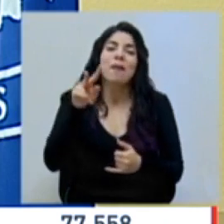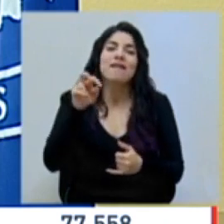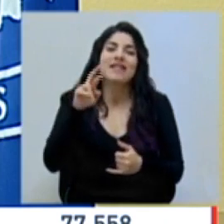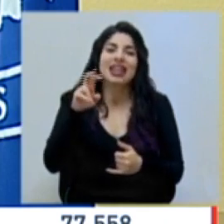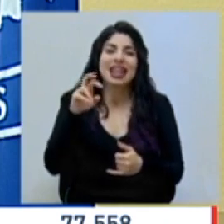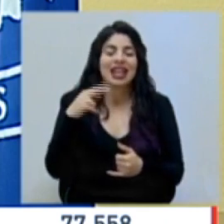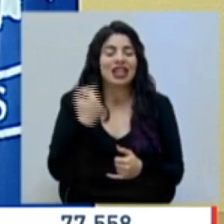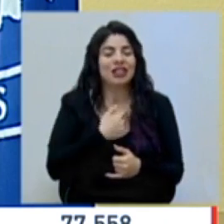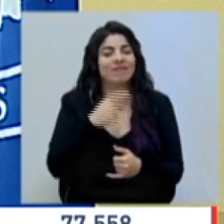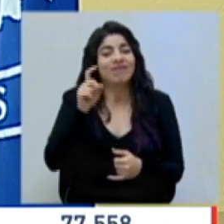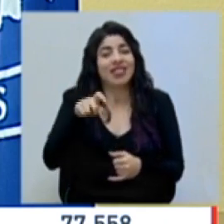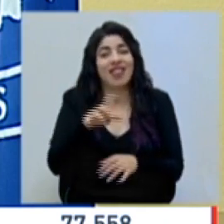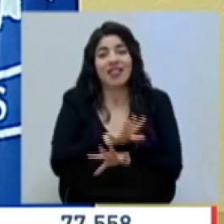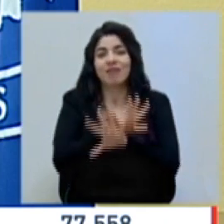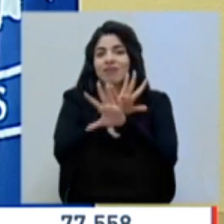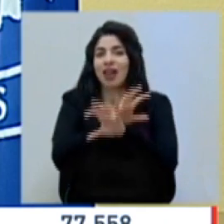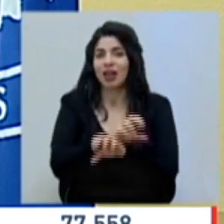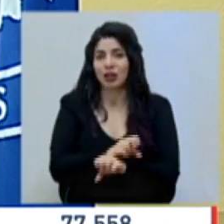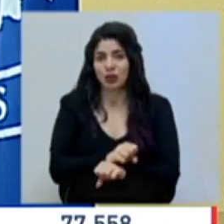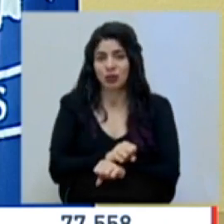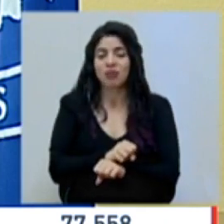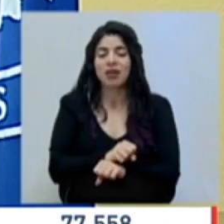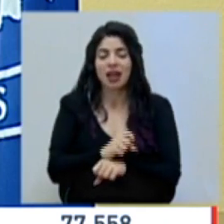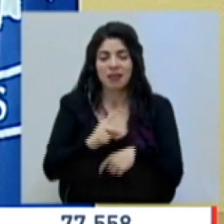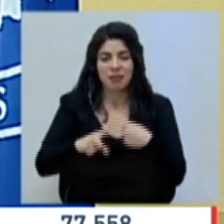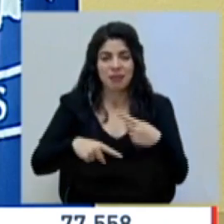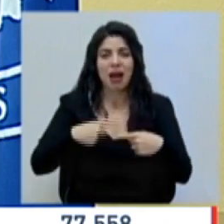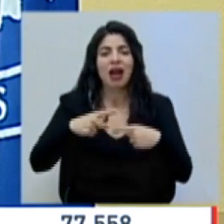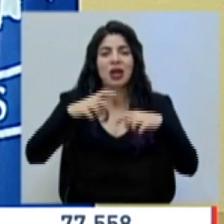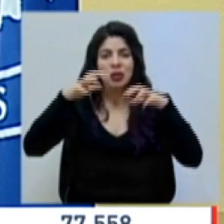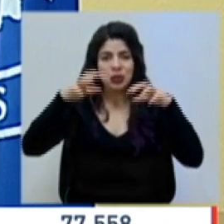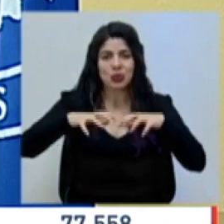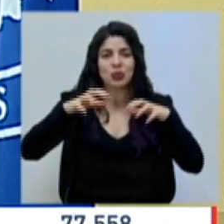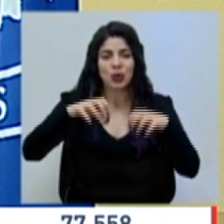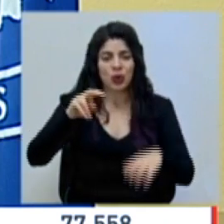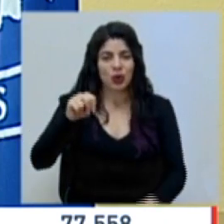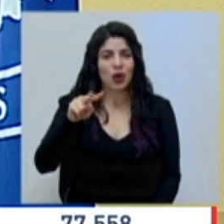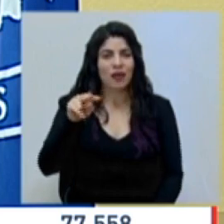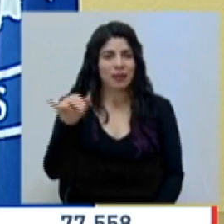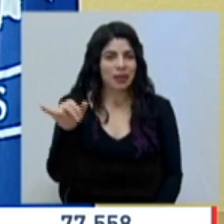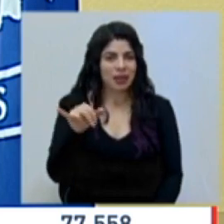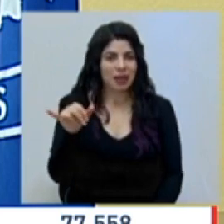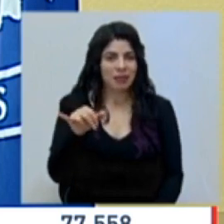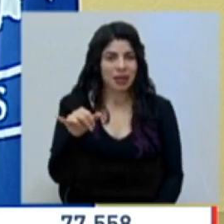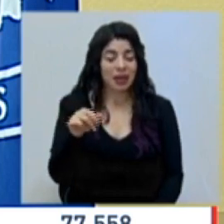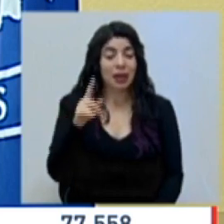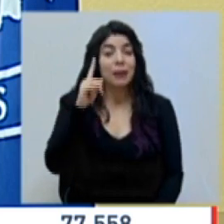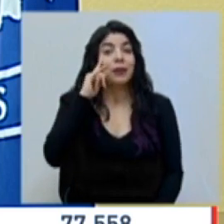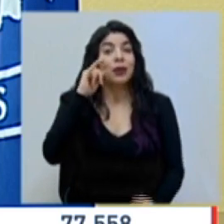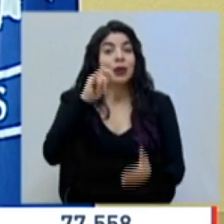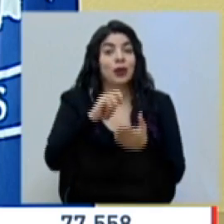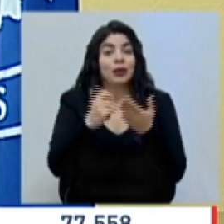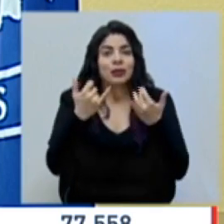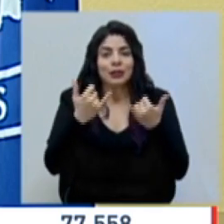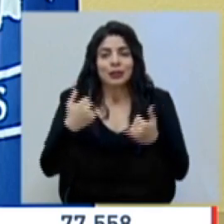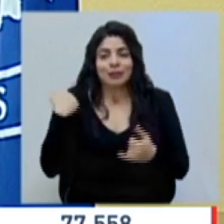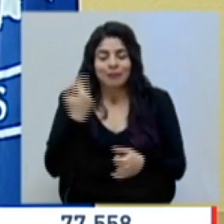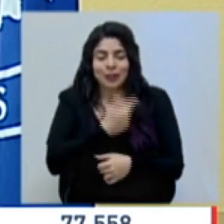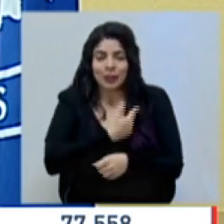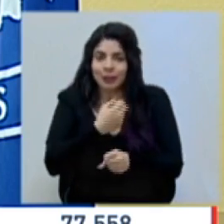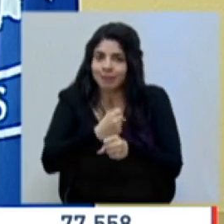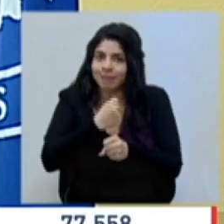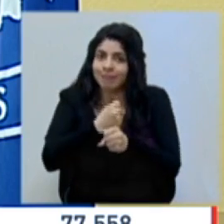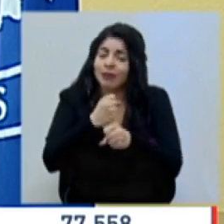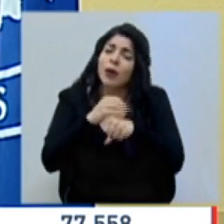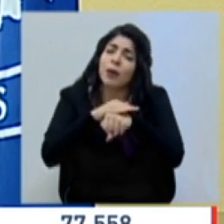irnos acostumbrando a que tengamos lluvias también en noviembre, y en esa condición estamos trabajando, así que